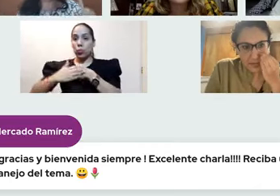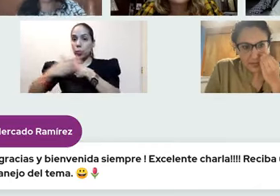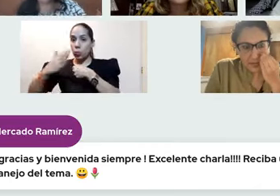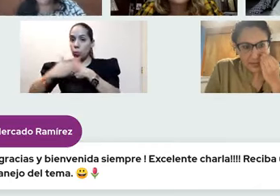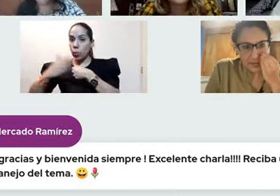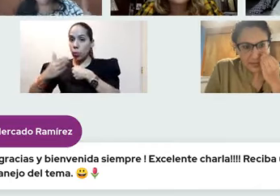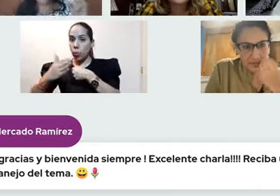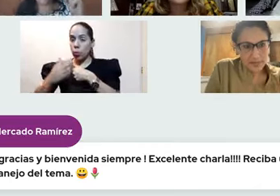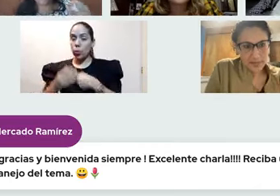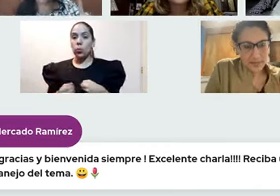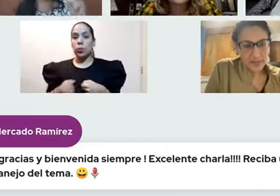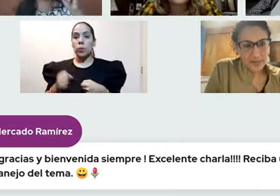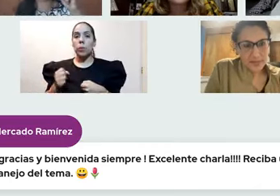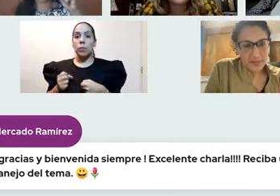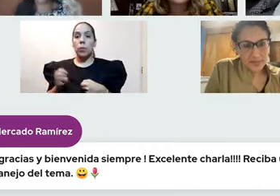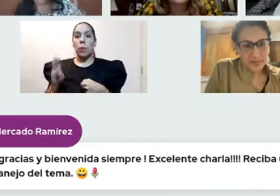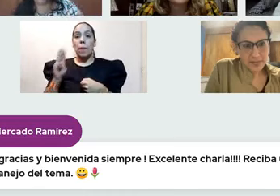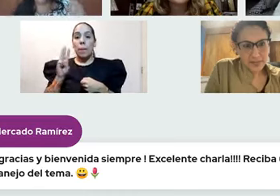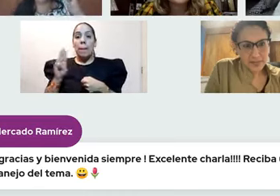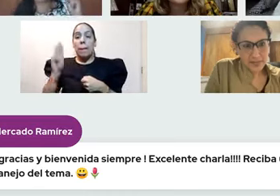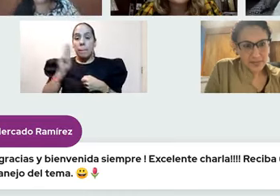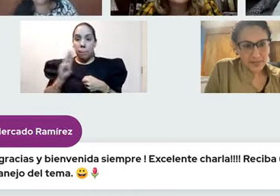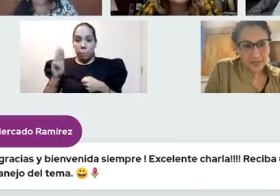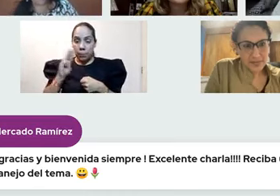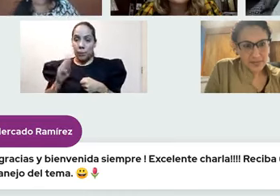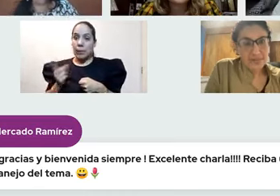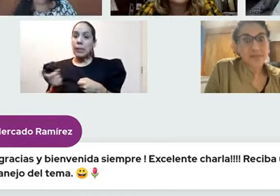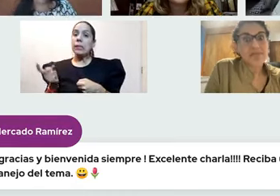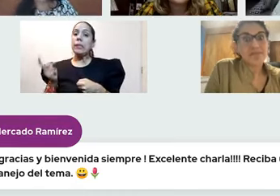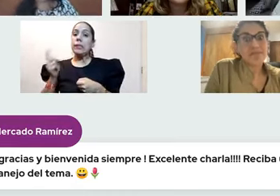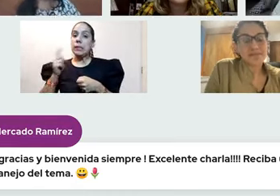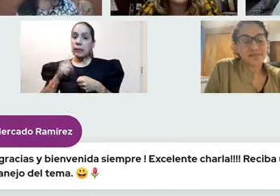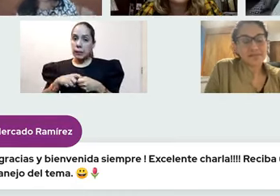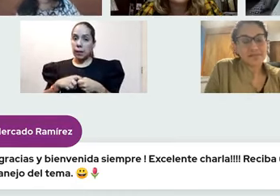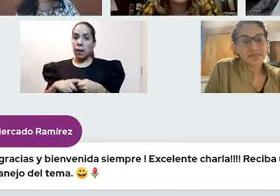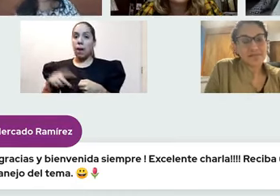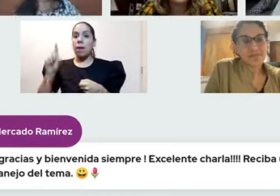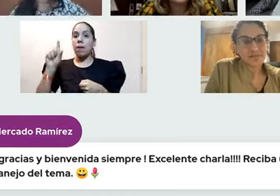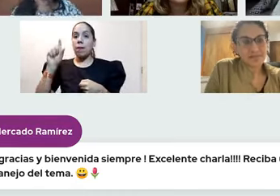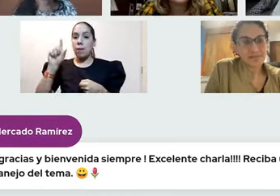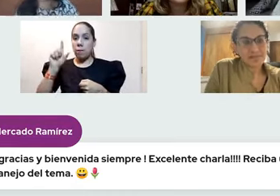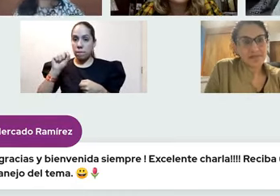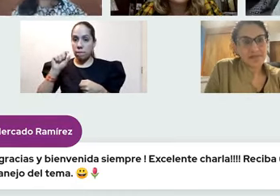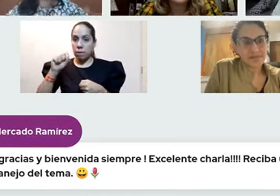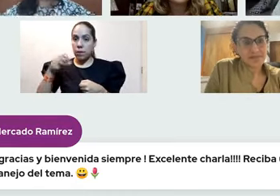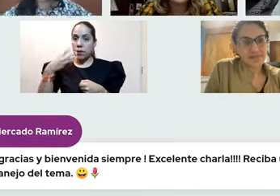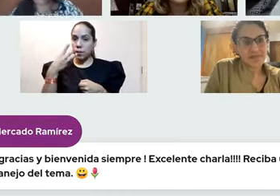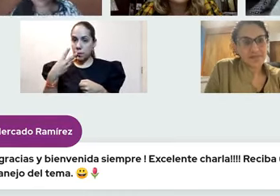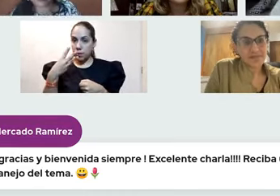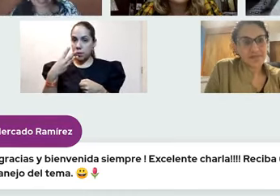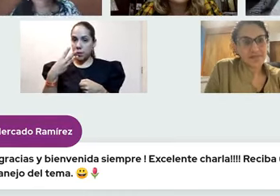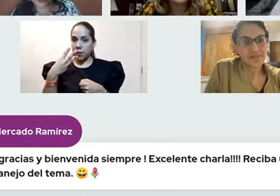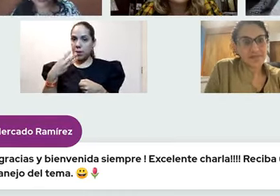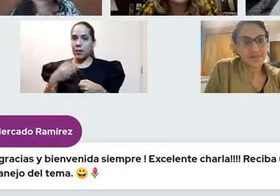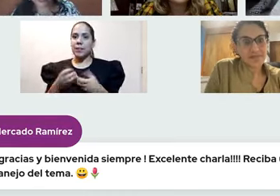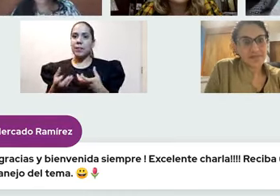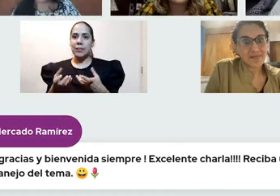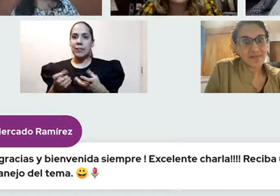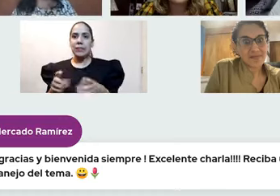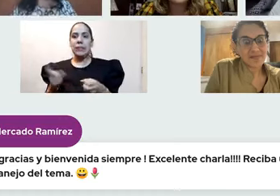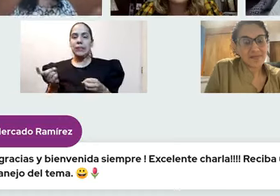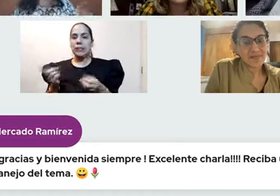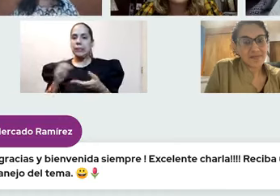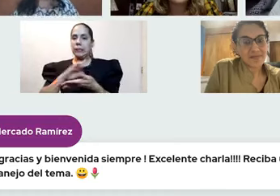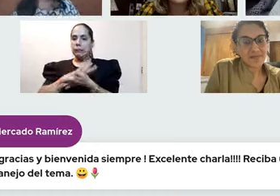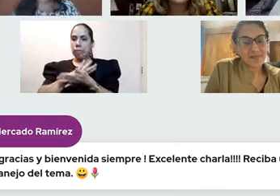La discriminación es asunto de todas y todos. Viene, ¿por qué no?, CONAPRED a platicarnos este asunto